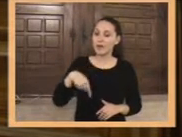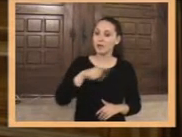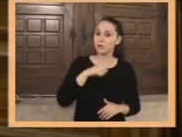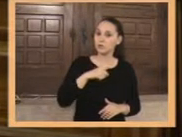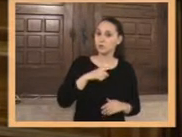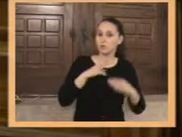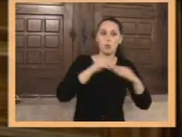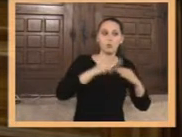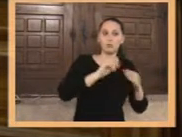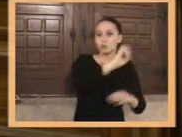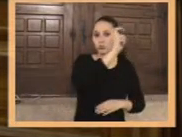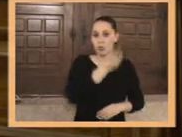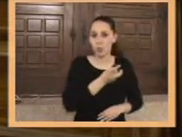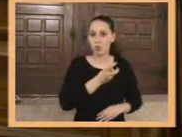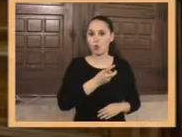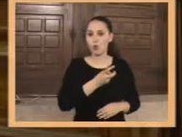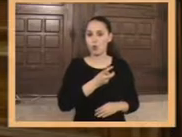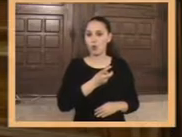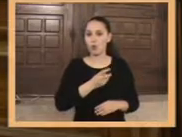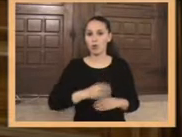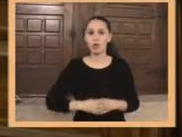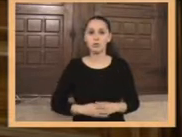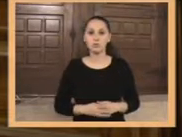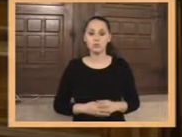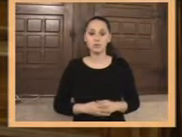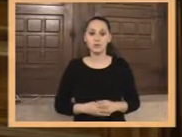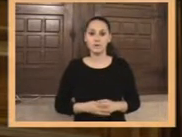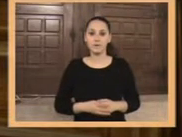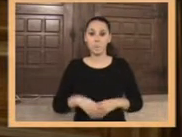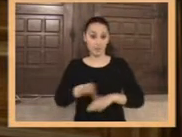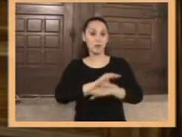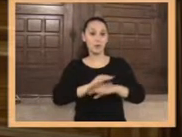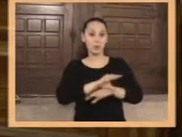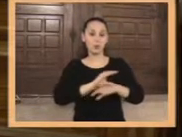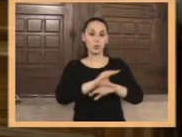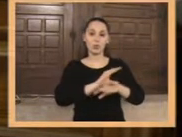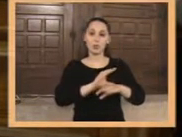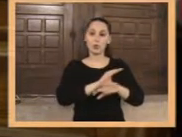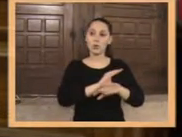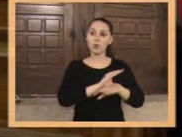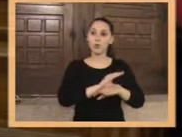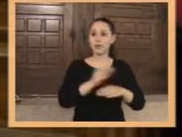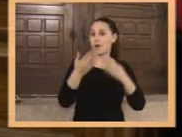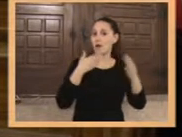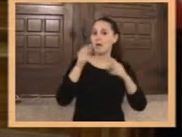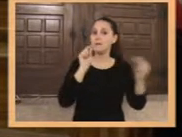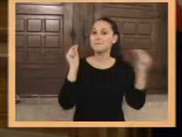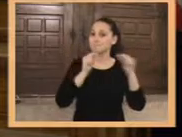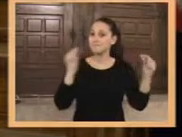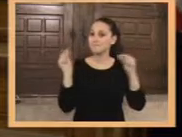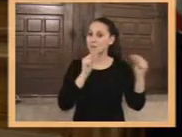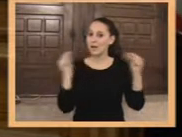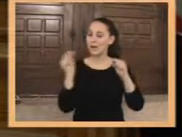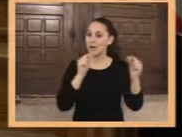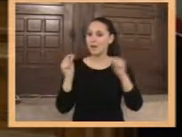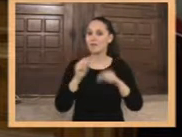otros usos. Y ahí fue simplemente en el que entró, quiero recordar, señor concejal, en el que entramos un poco en el debate de si hacía